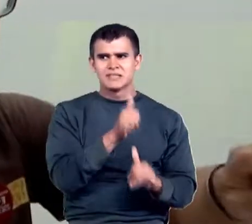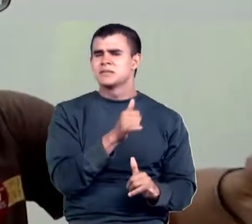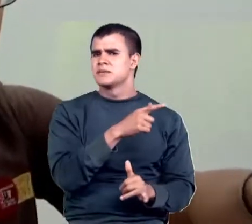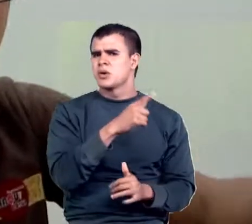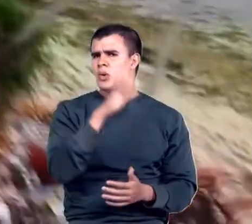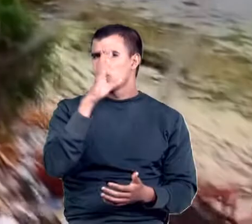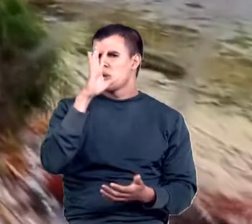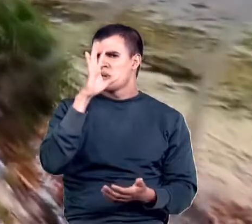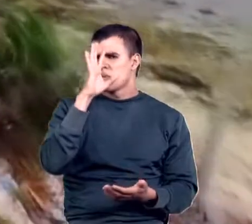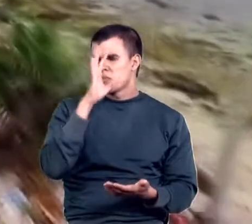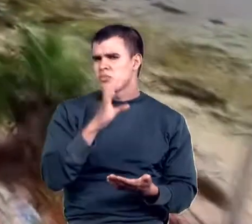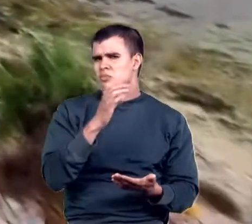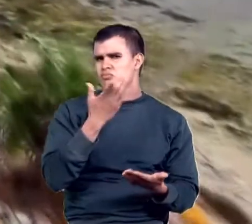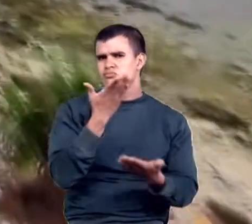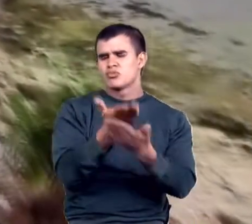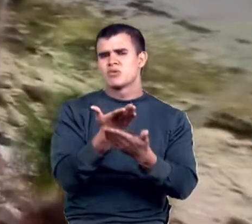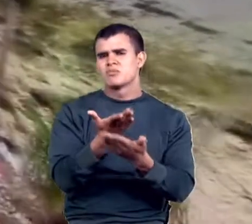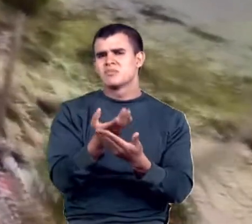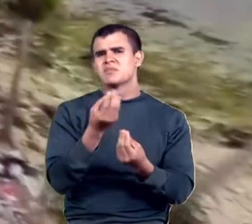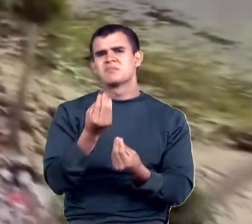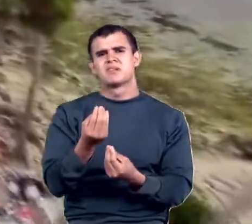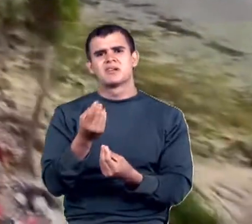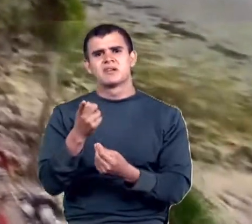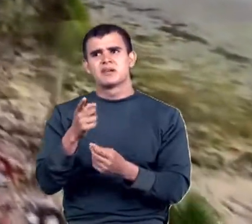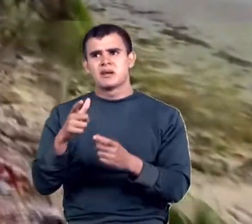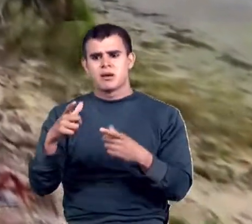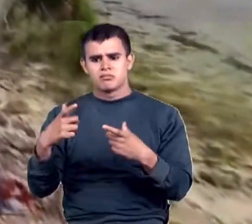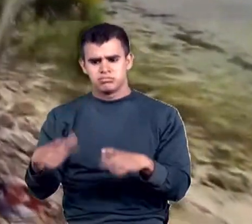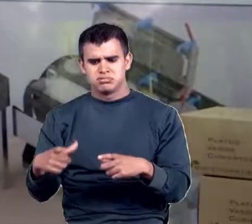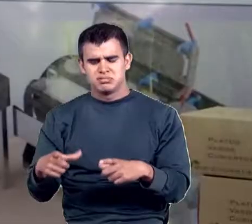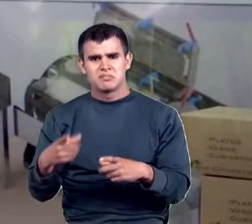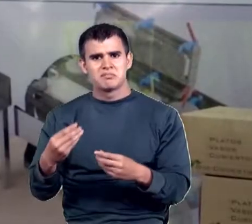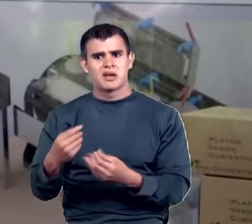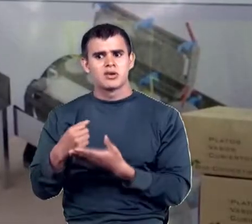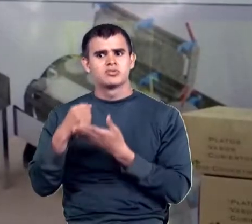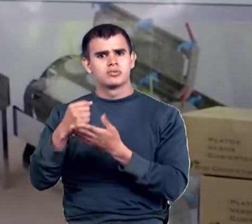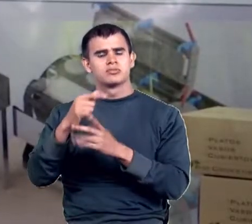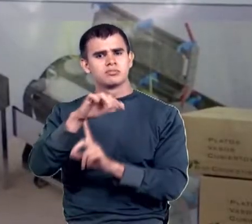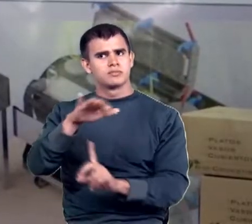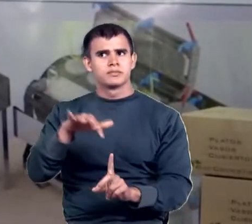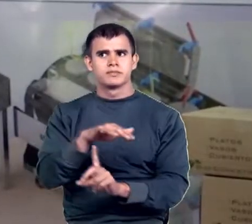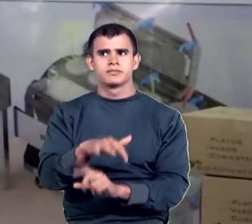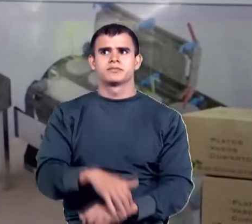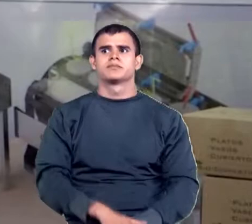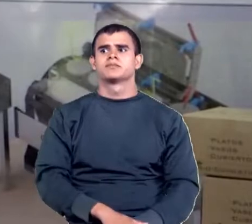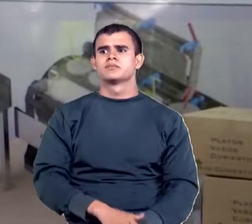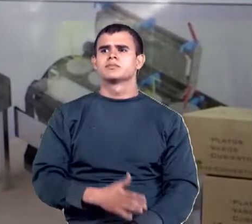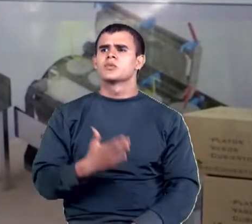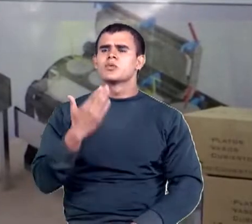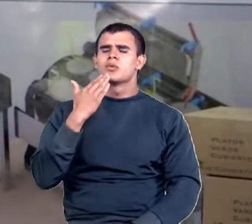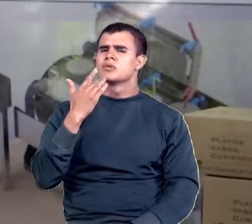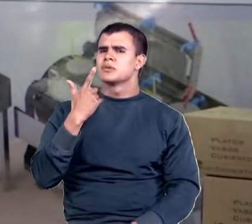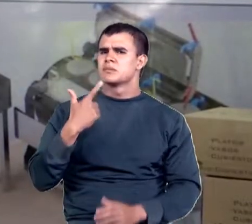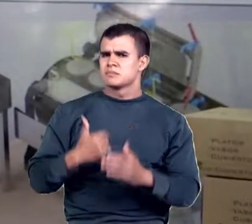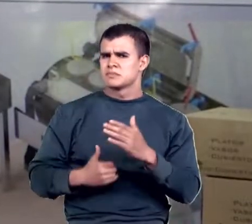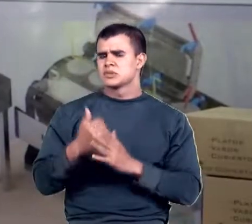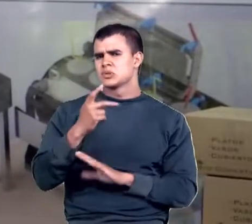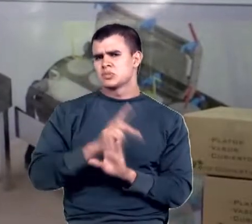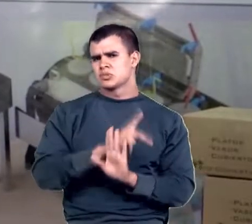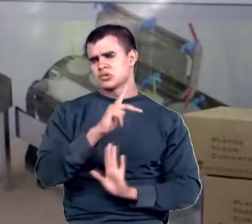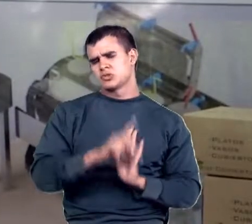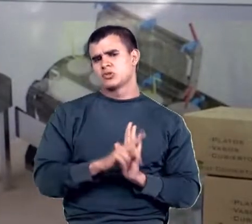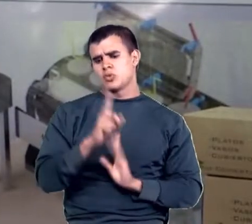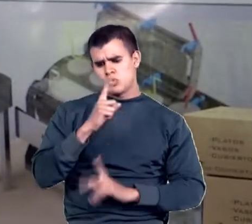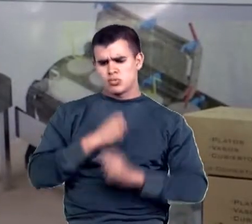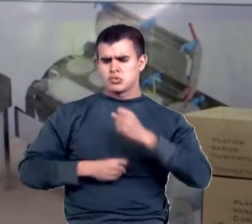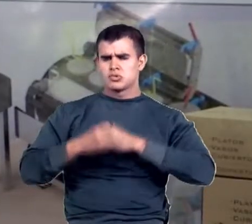crear una propuesta que ayudara a mitigar el daño ocasionado. El proyecto empezó hace un año, donde empezamos